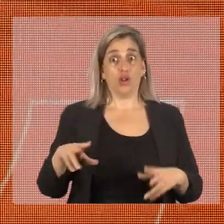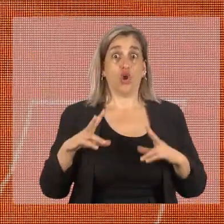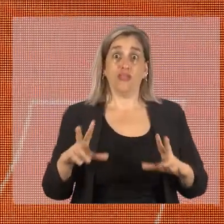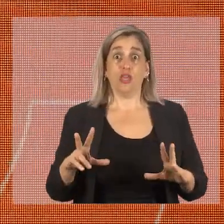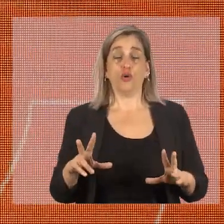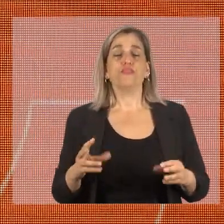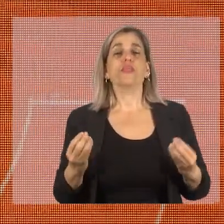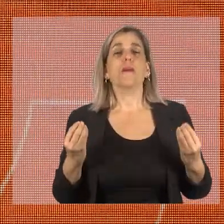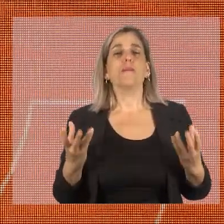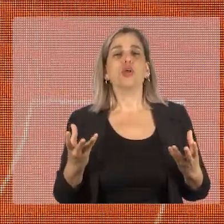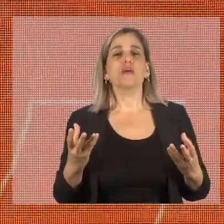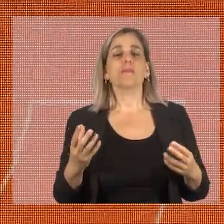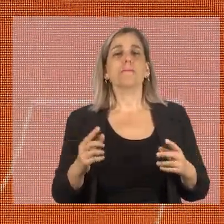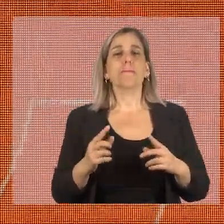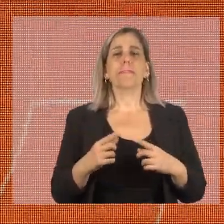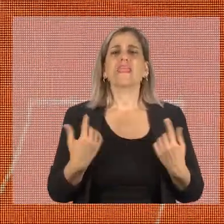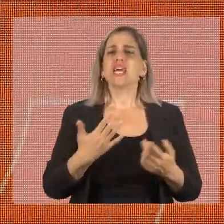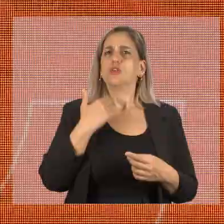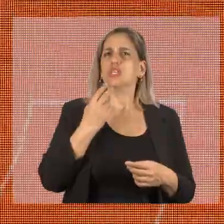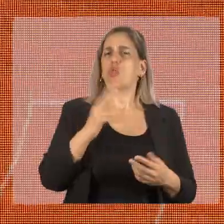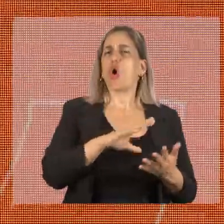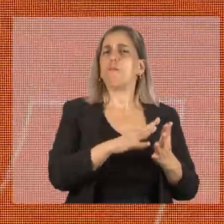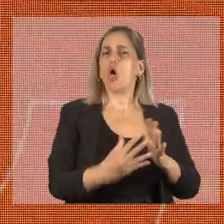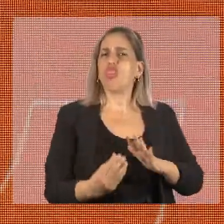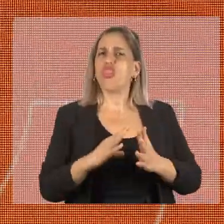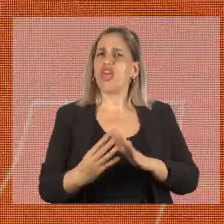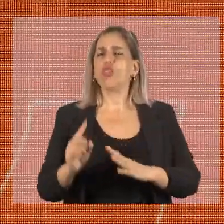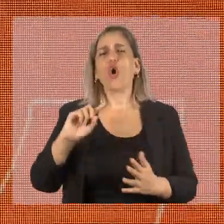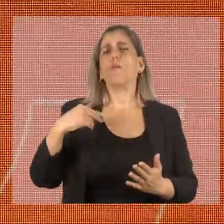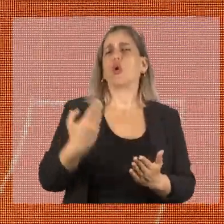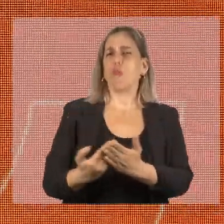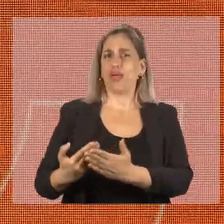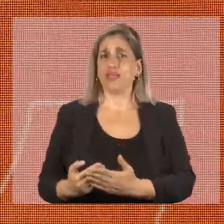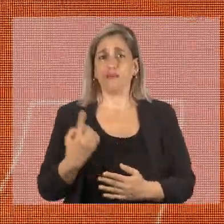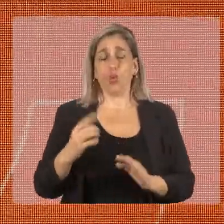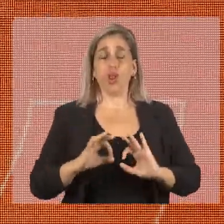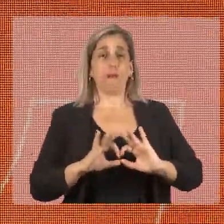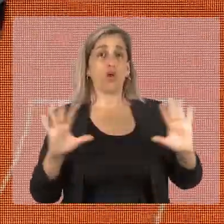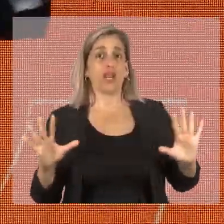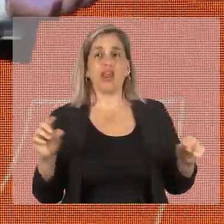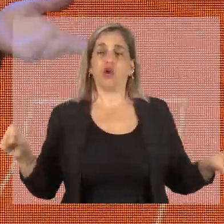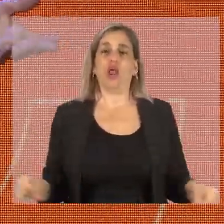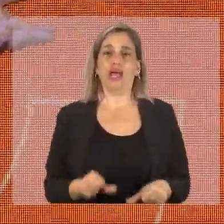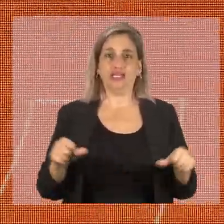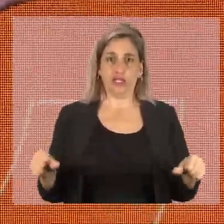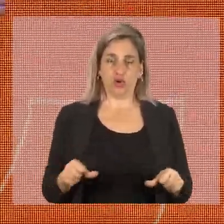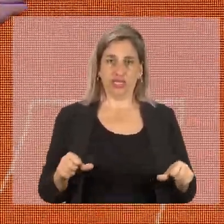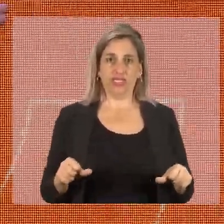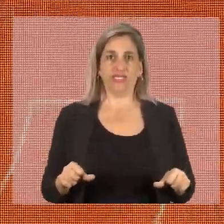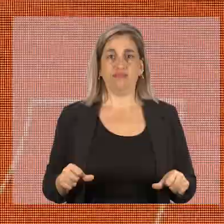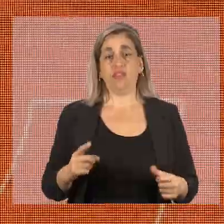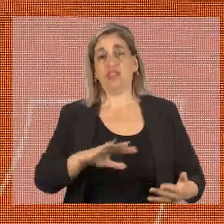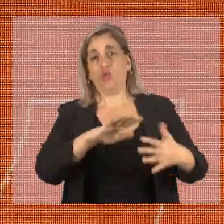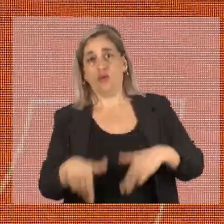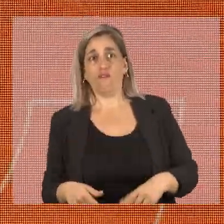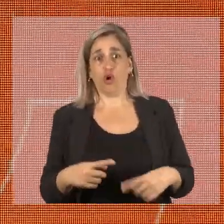se dijo. O sea, tenías, no sé si dos modelos, o vamos a llamarle dos propuestas. Una, claramente, con las acciones,